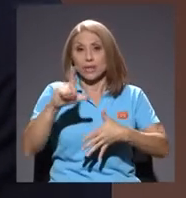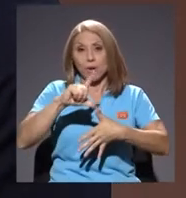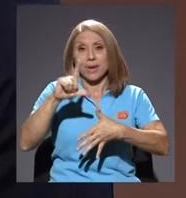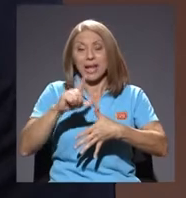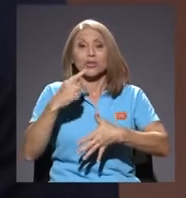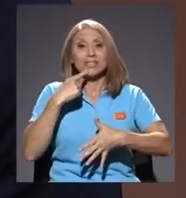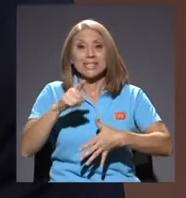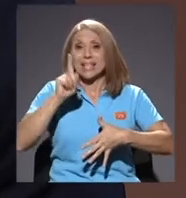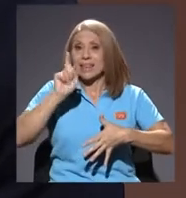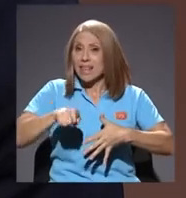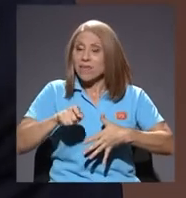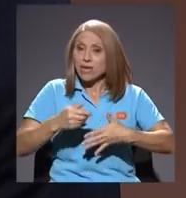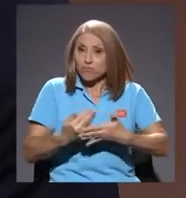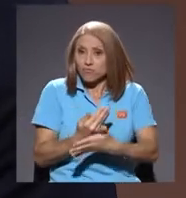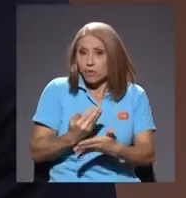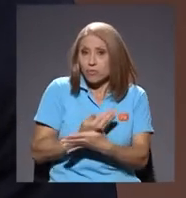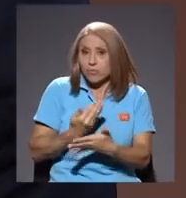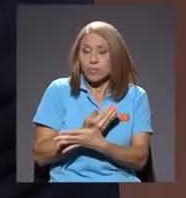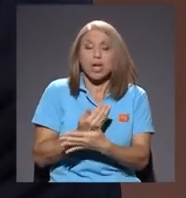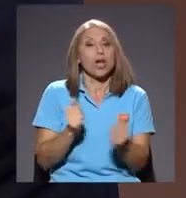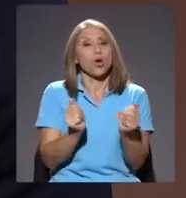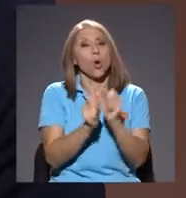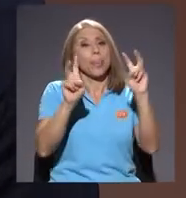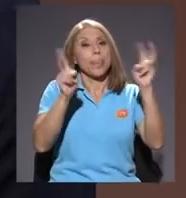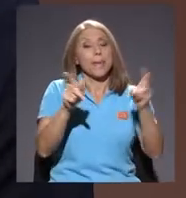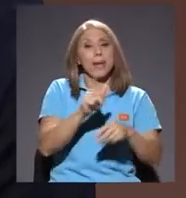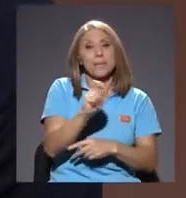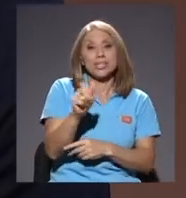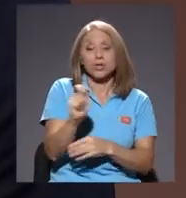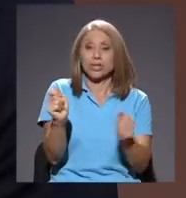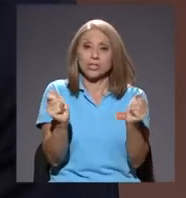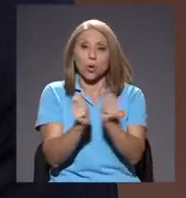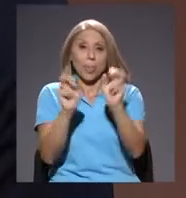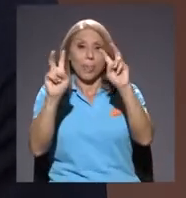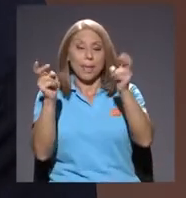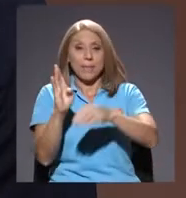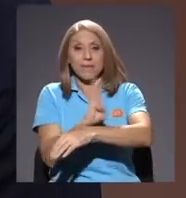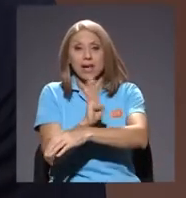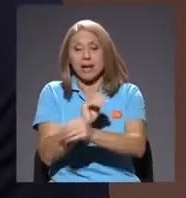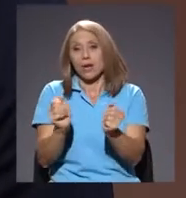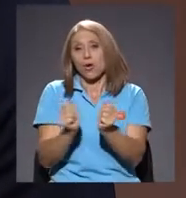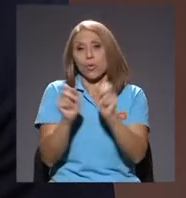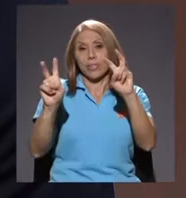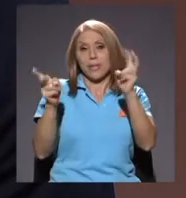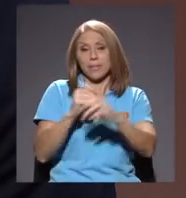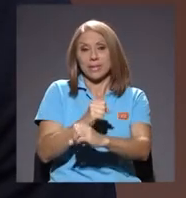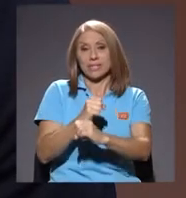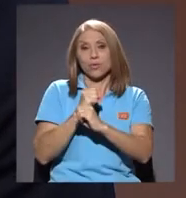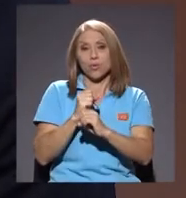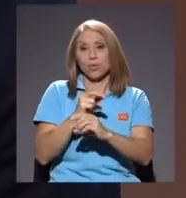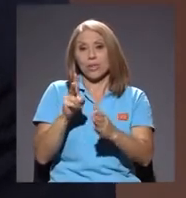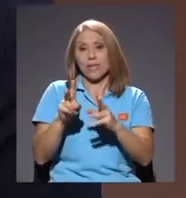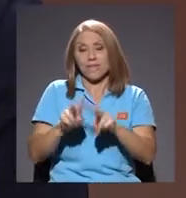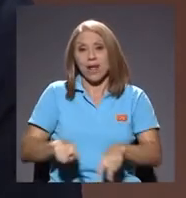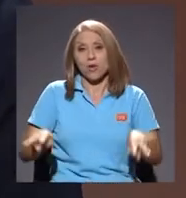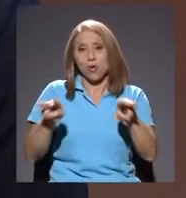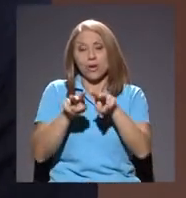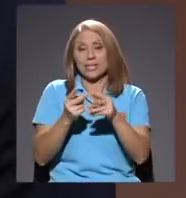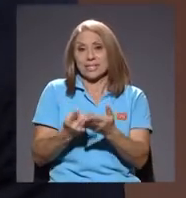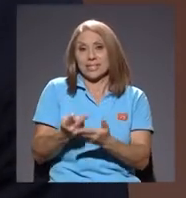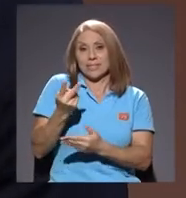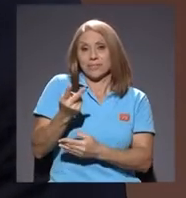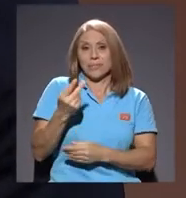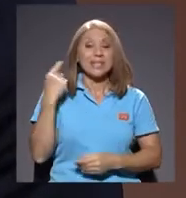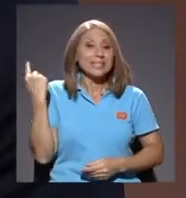de pensiones como en materia de banca como materia de seguros y de valores el principio fundamental es que siempre que existe